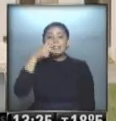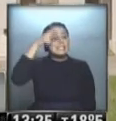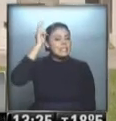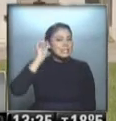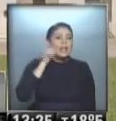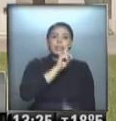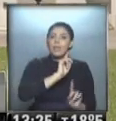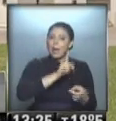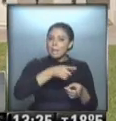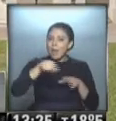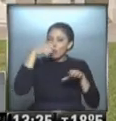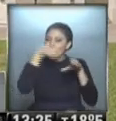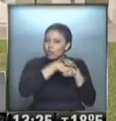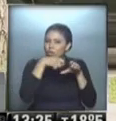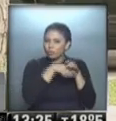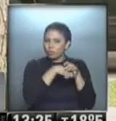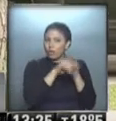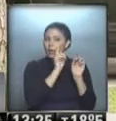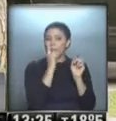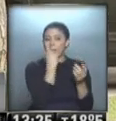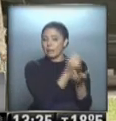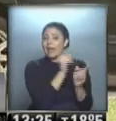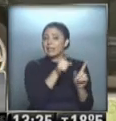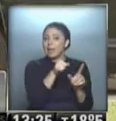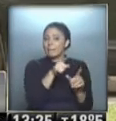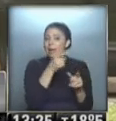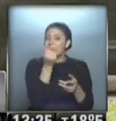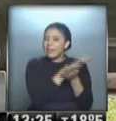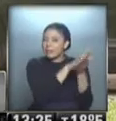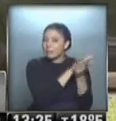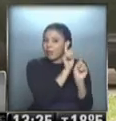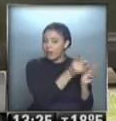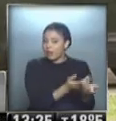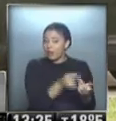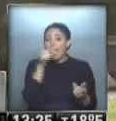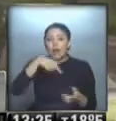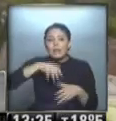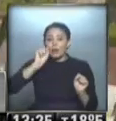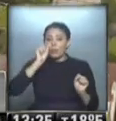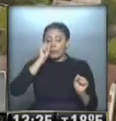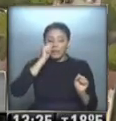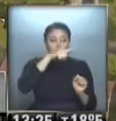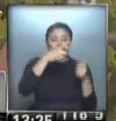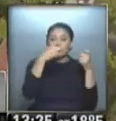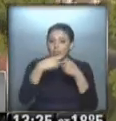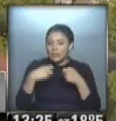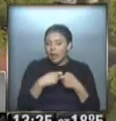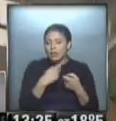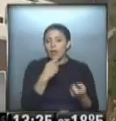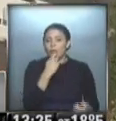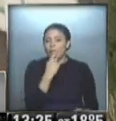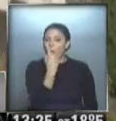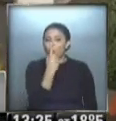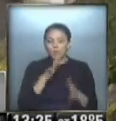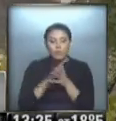importante para los narcos de lavado y también de residencia. Ahora, lo que se está descubriendo es que tenían sociedades, una, por ejemplo,